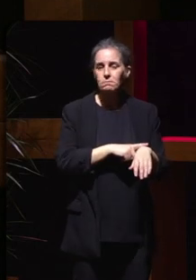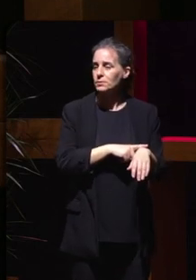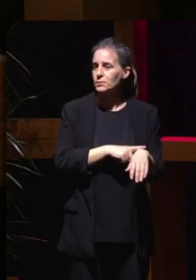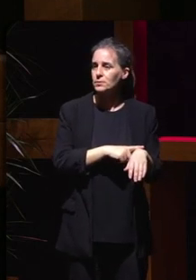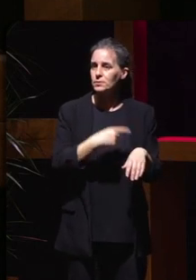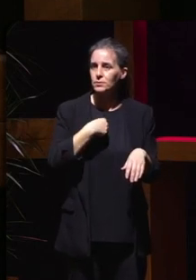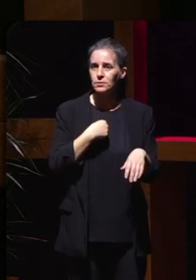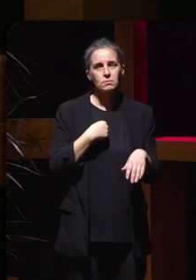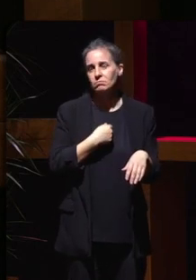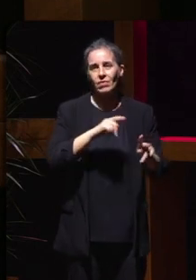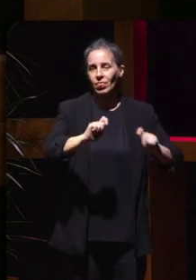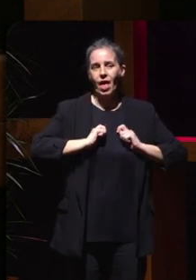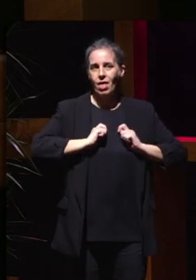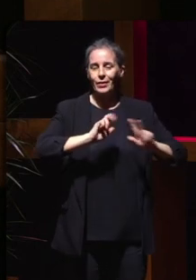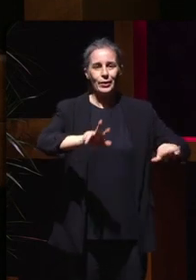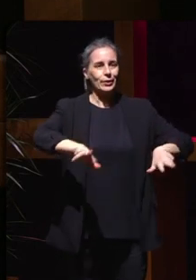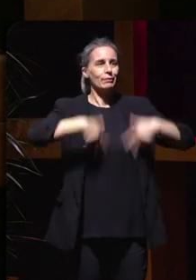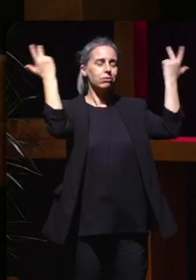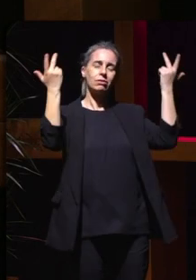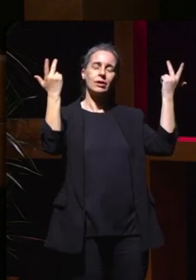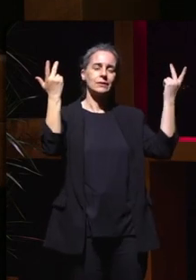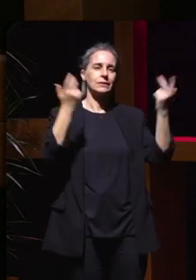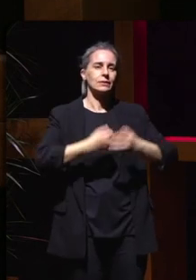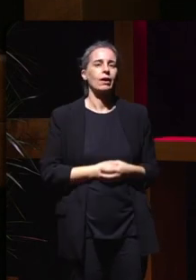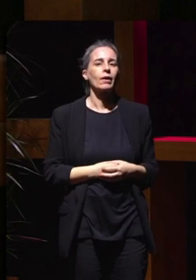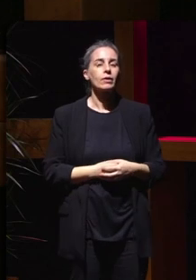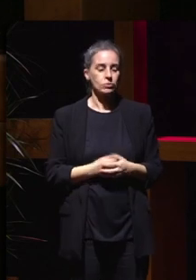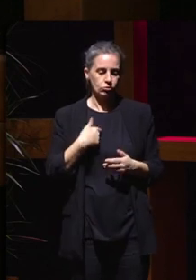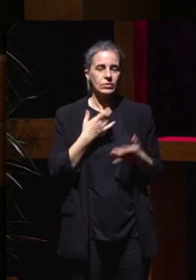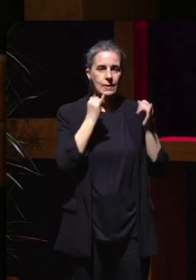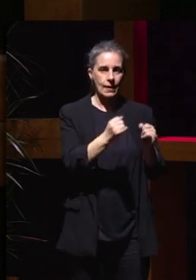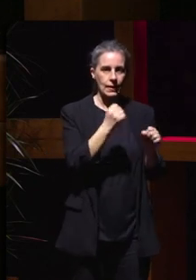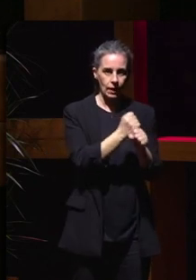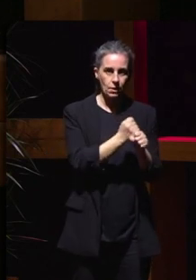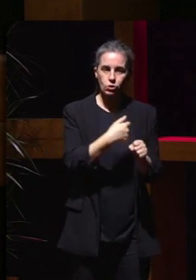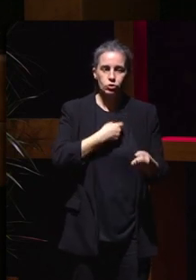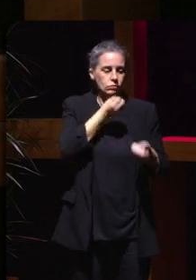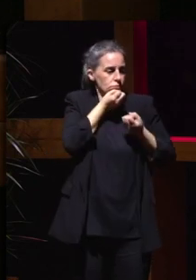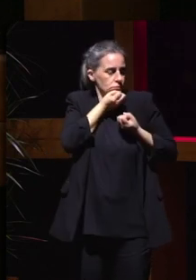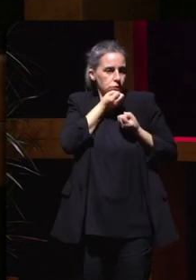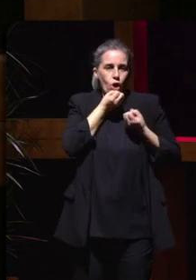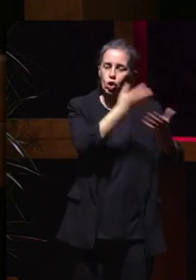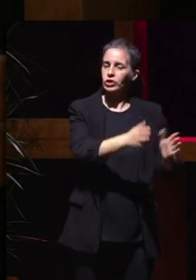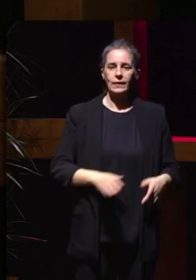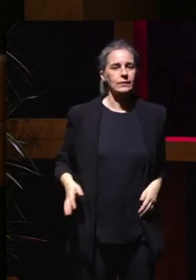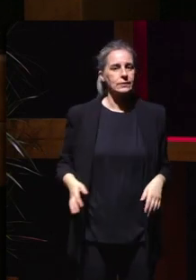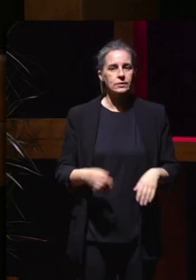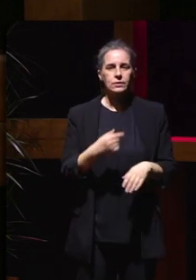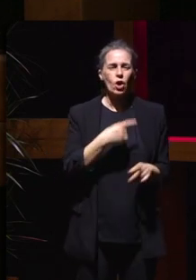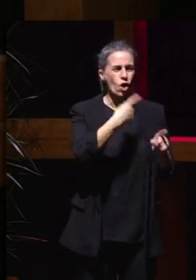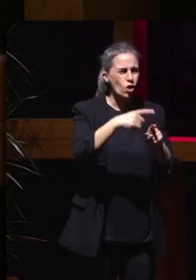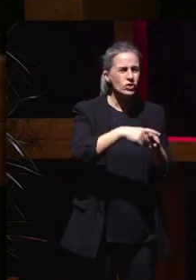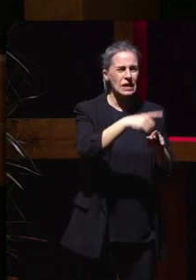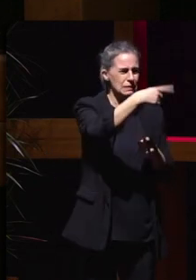puse en dos meses liberadores cheggy Ali y con Tai o que me estaba pasar no conté yo que me estaban